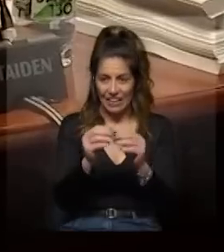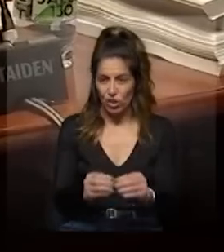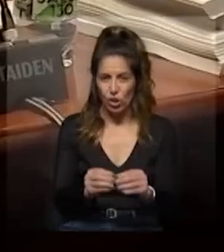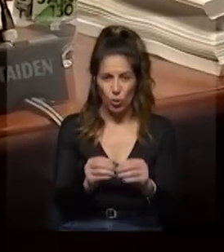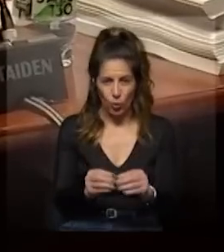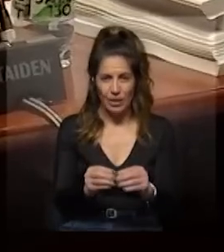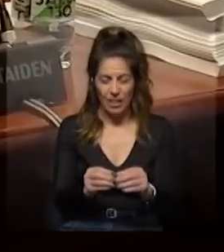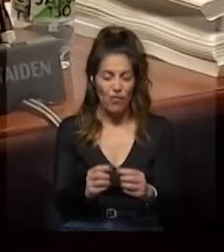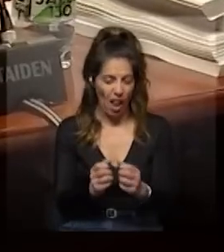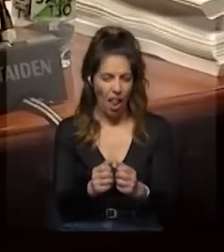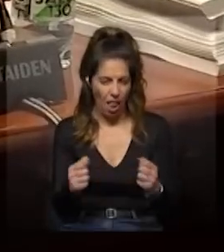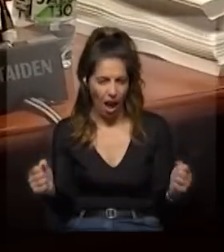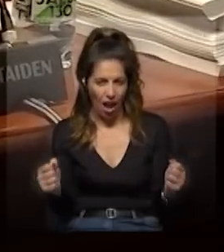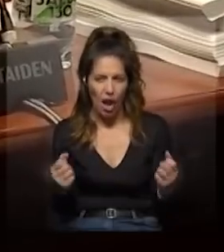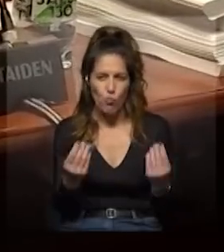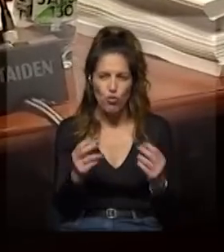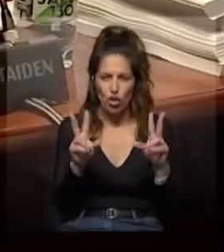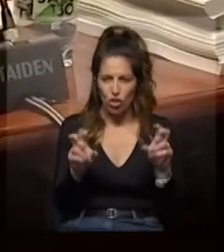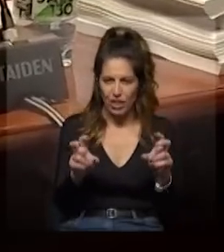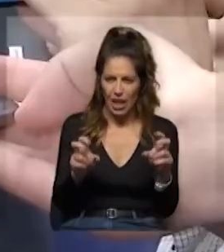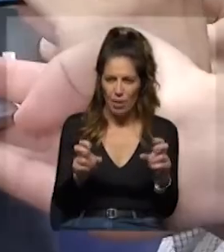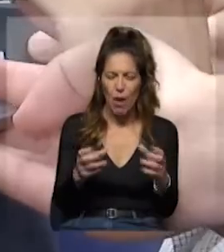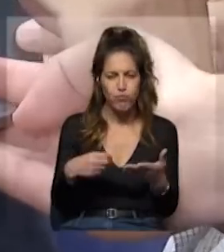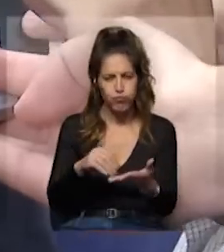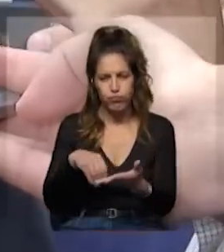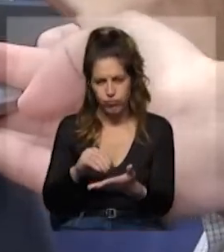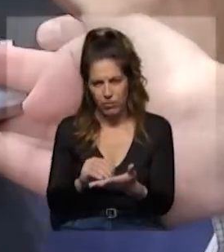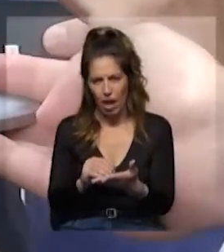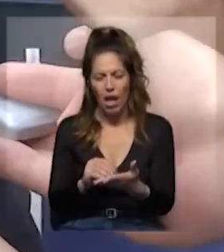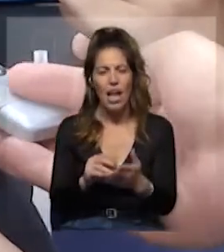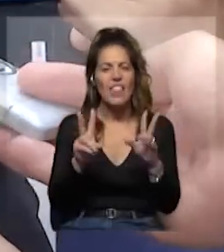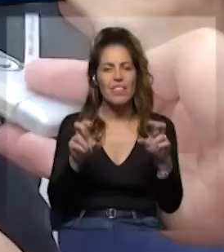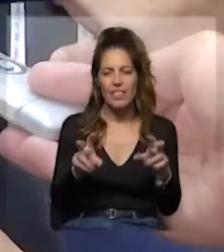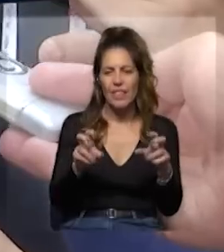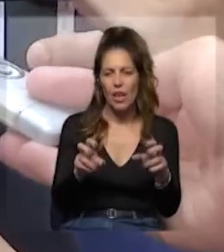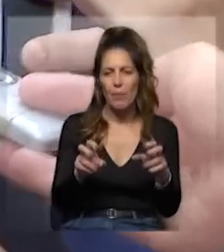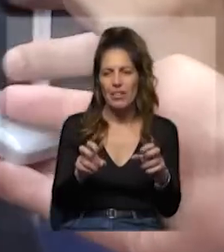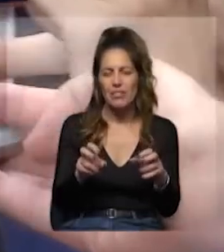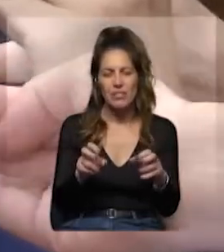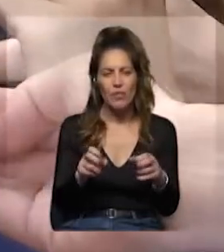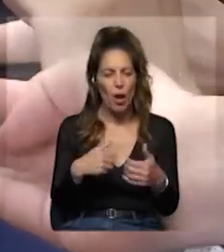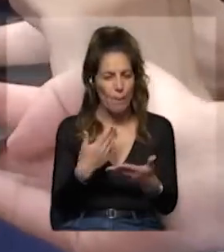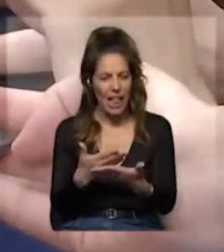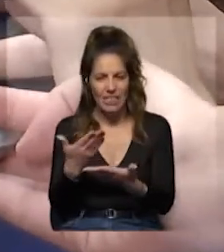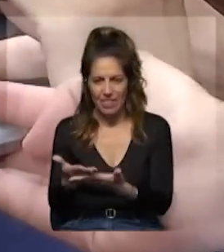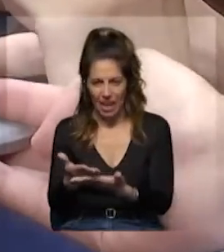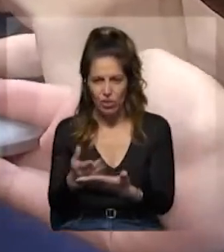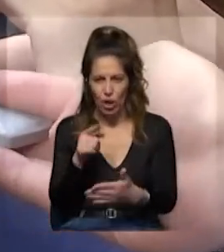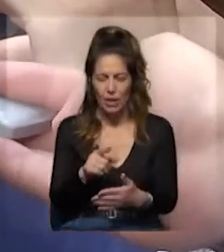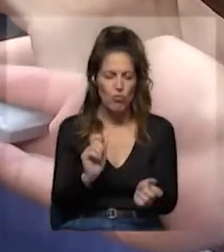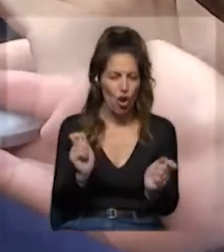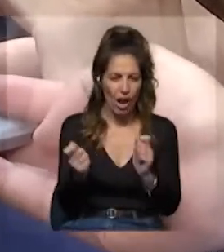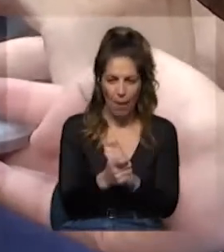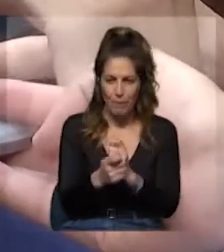fue bastante extensa con un montón de temas con muchos aditivos con varios temas este Que bueno que se fueron planteando sobre la marcha con muchos